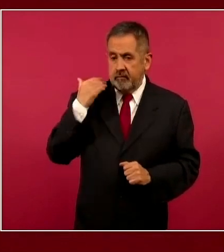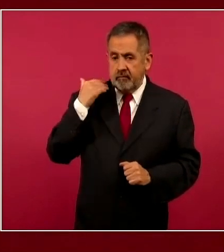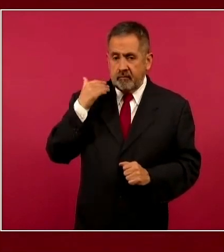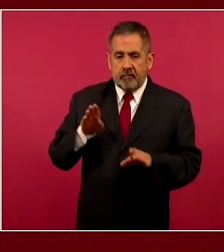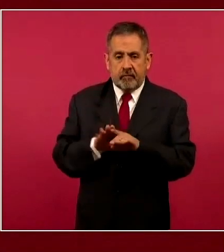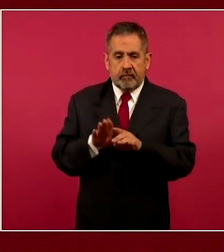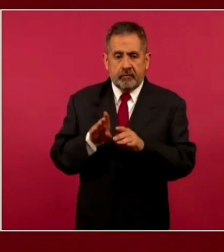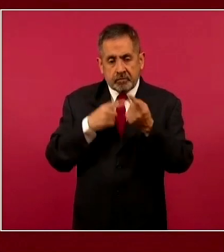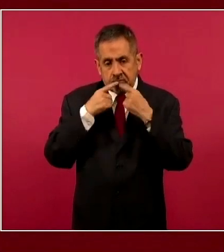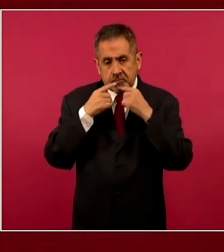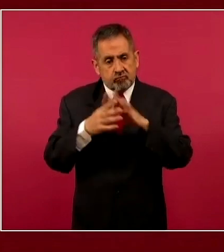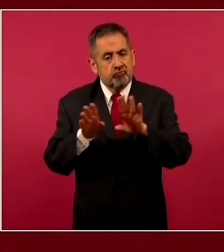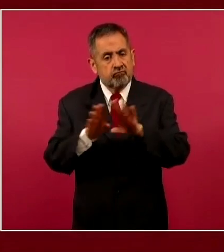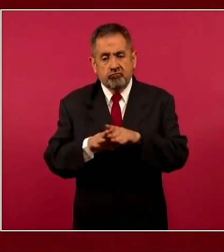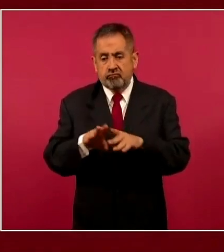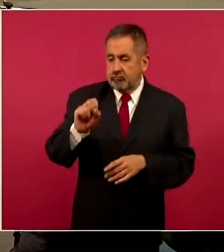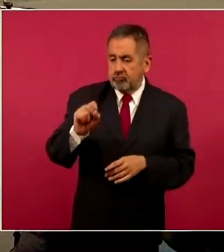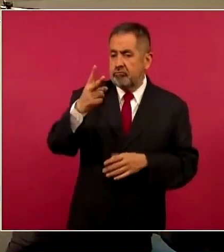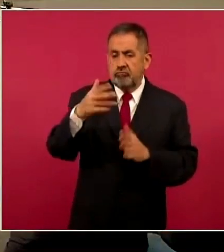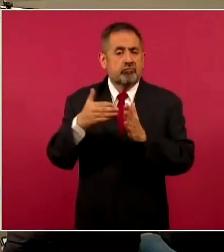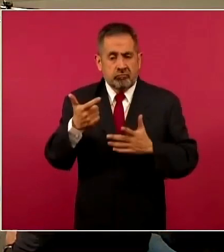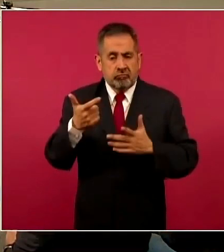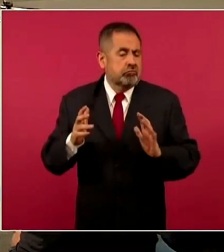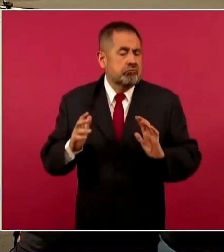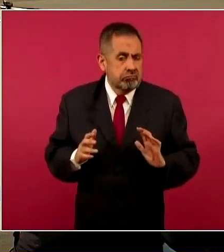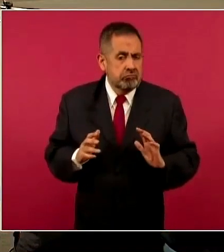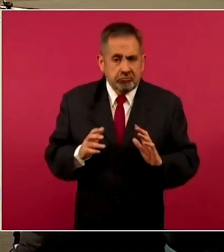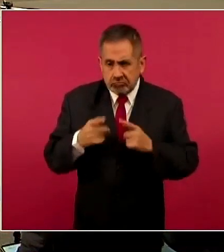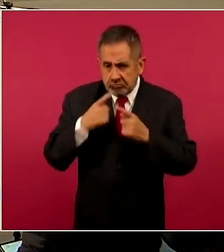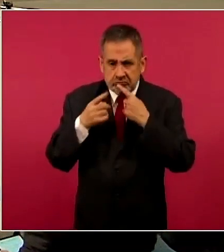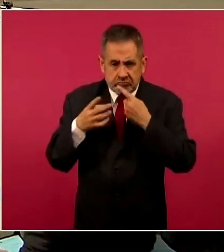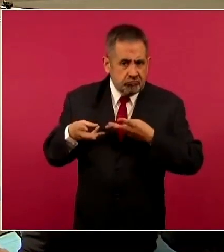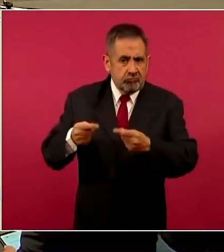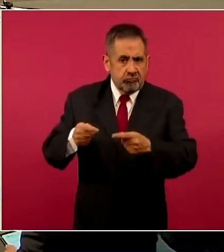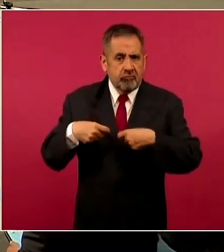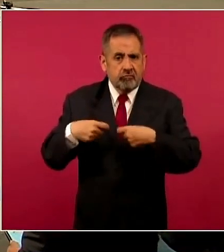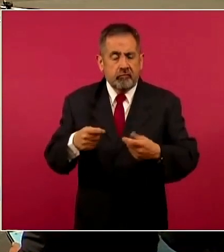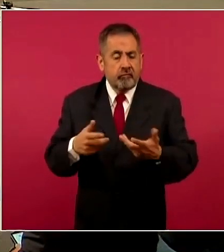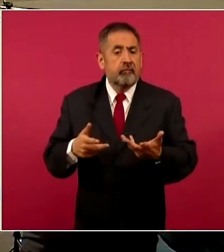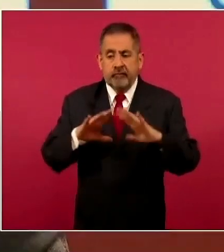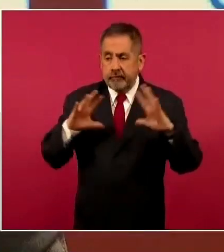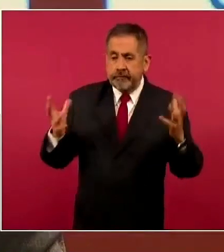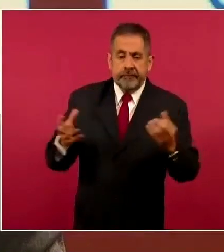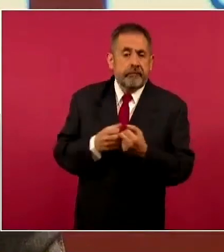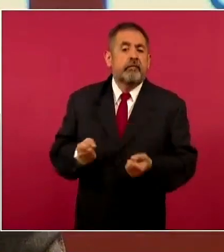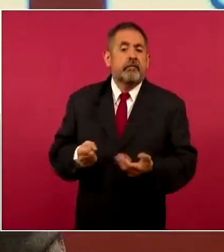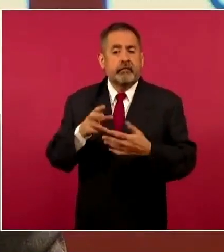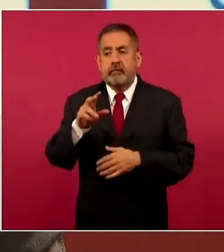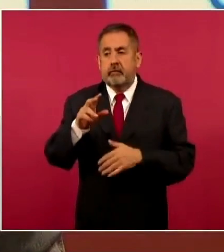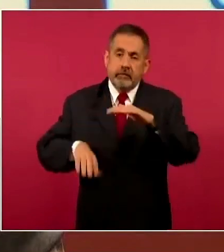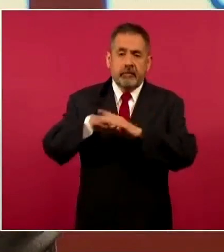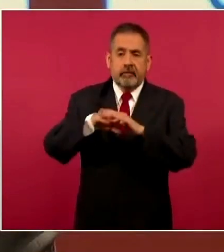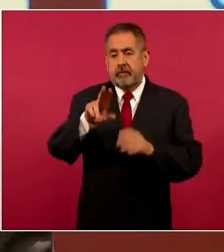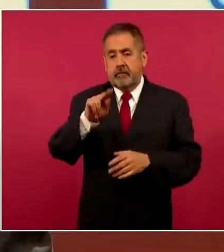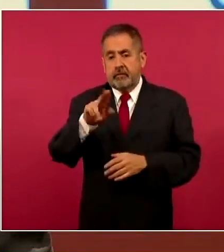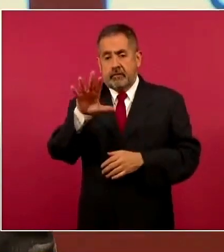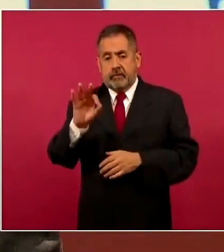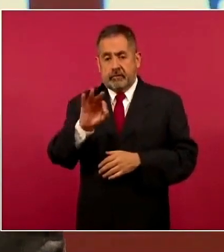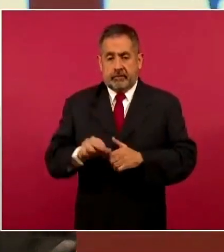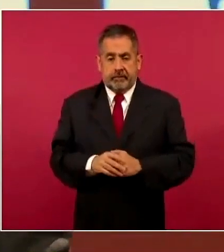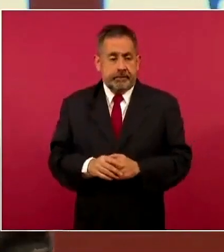de hoy, se ejercieron 62 millones de pesos y eso nos lleva a un ejercicio del 85%. Y en